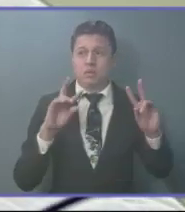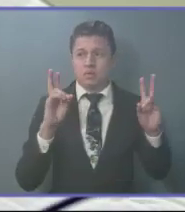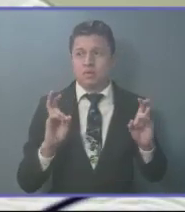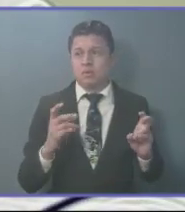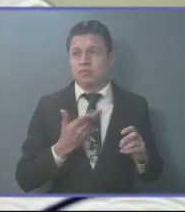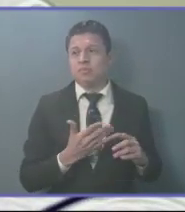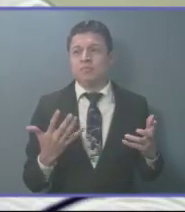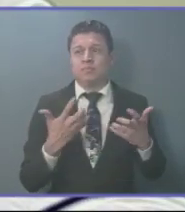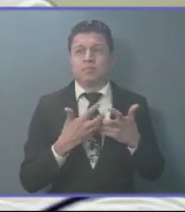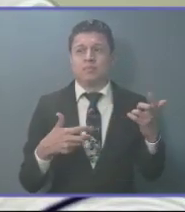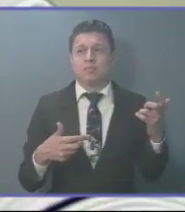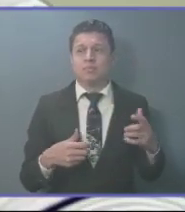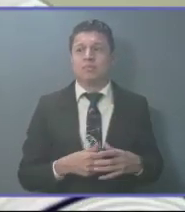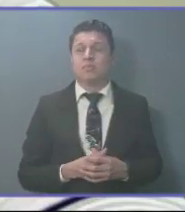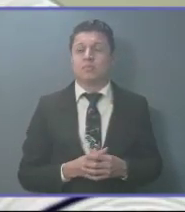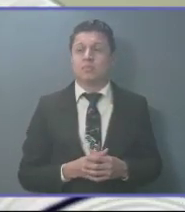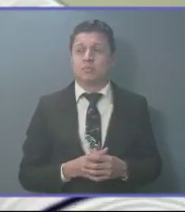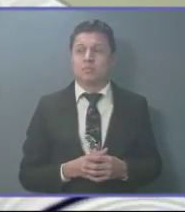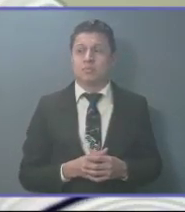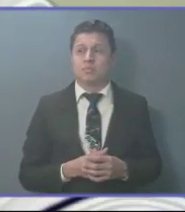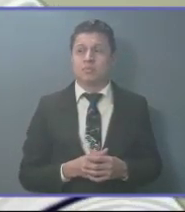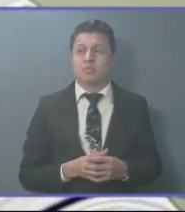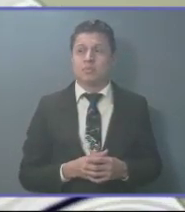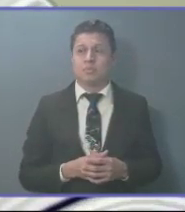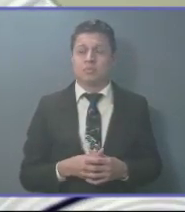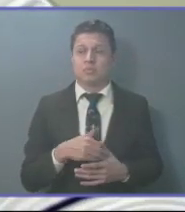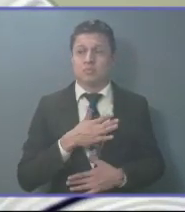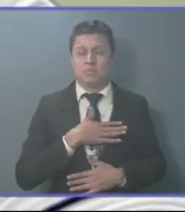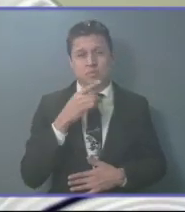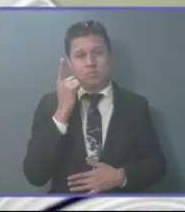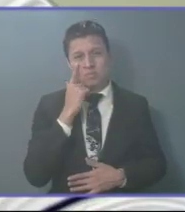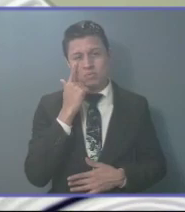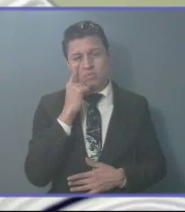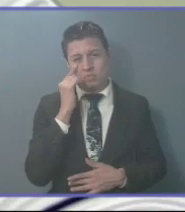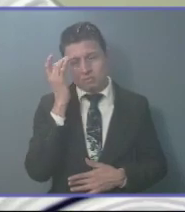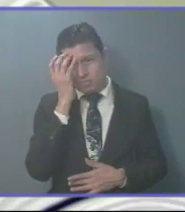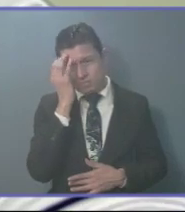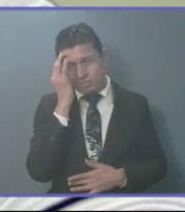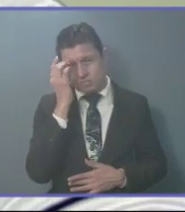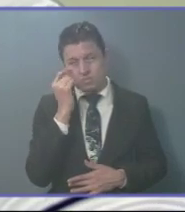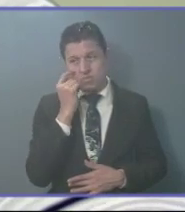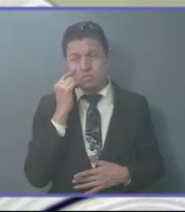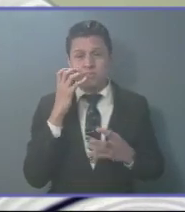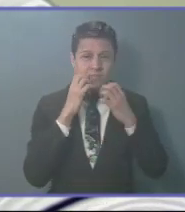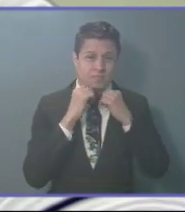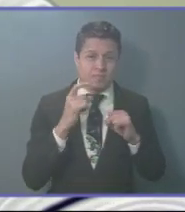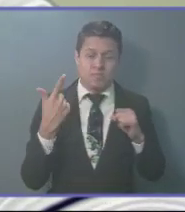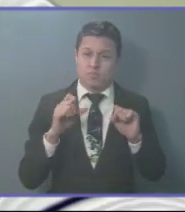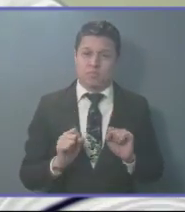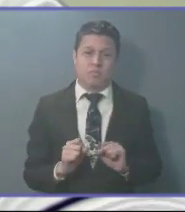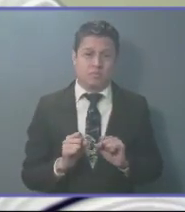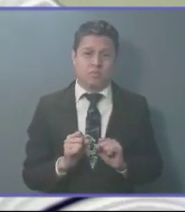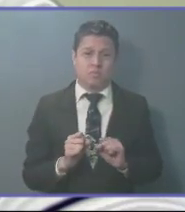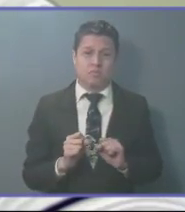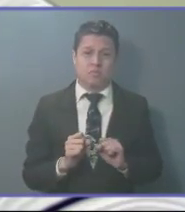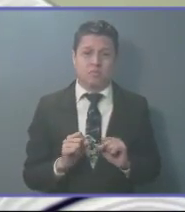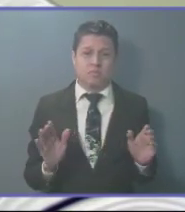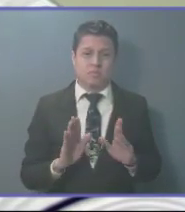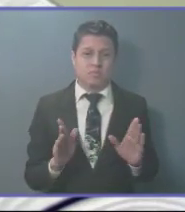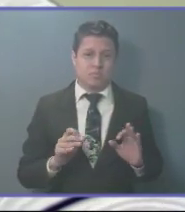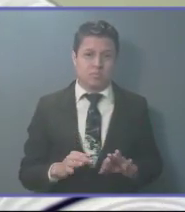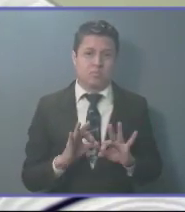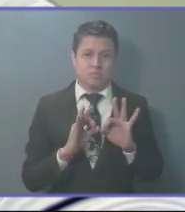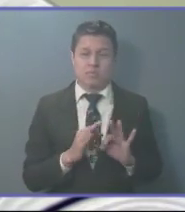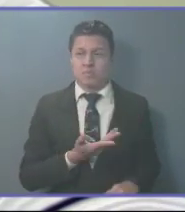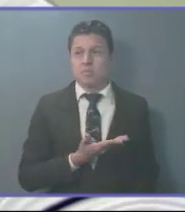voy a tratar de no llevar mucho tiempo, que tenemos nosotros que cuestionar en esto, porque no podemos pasar desapercibidos